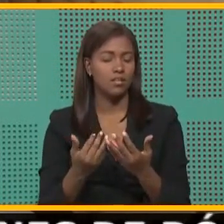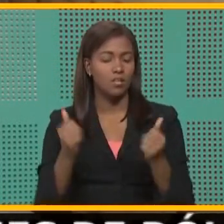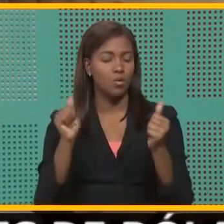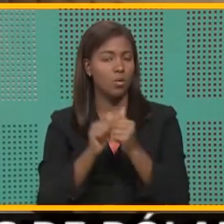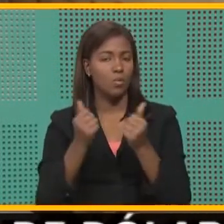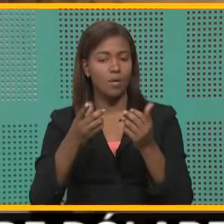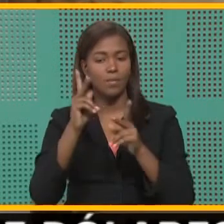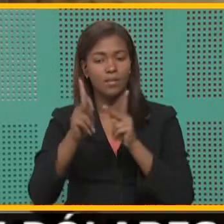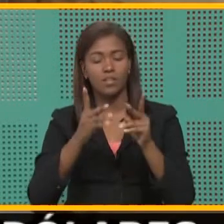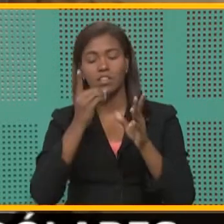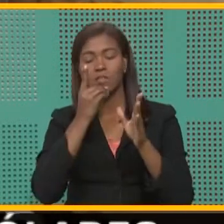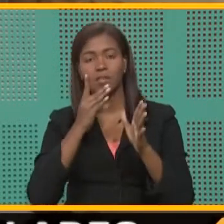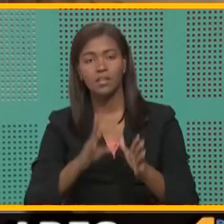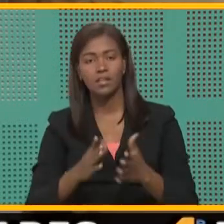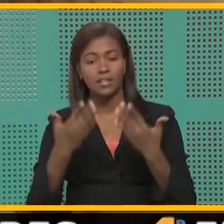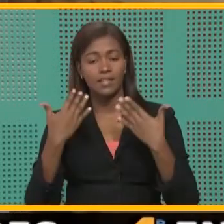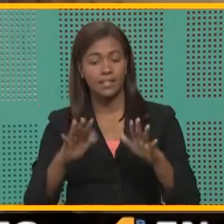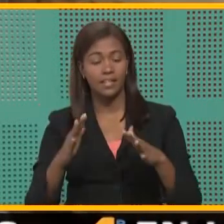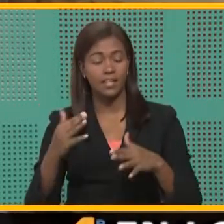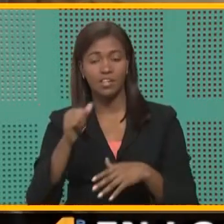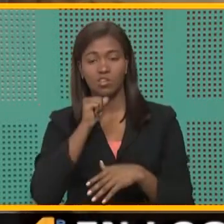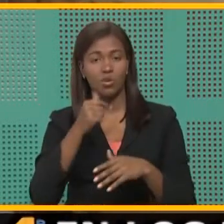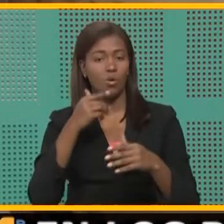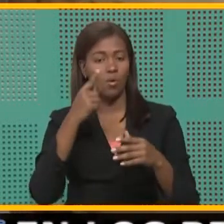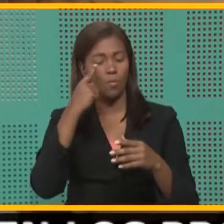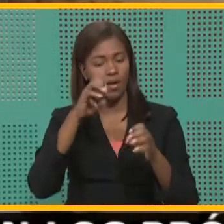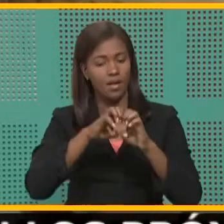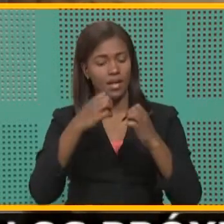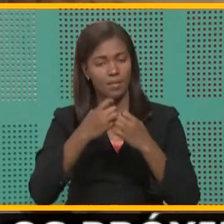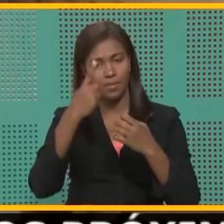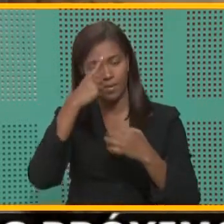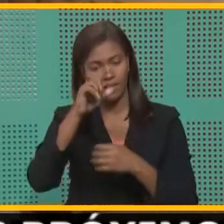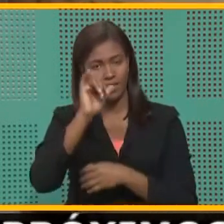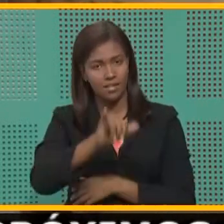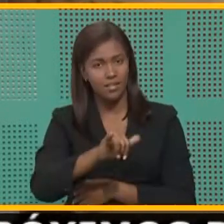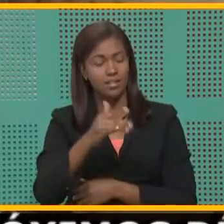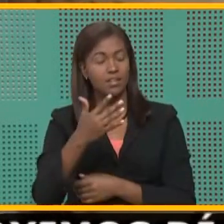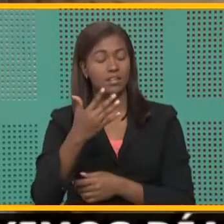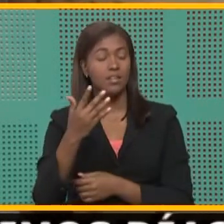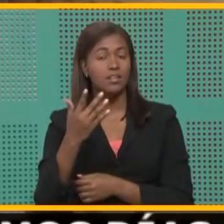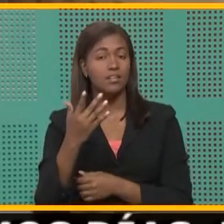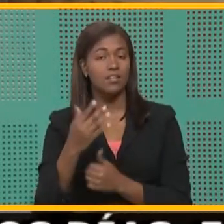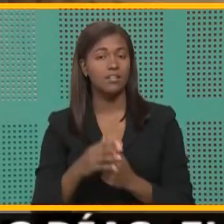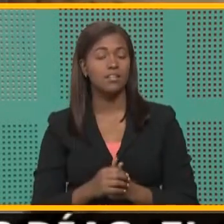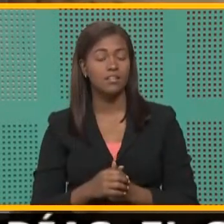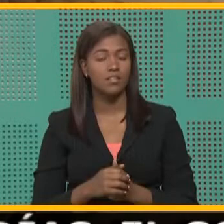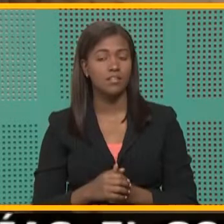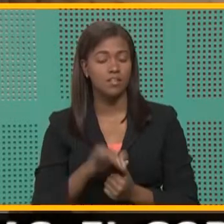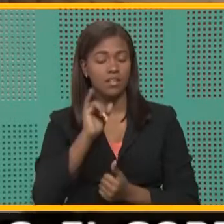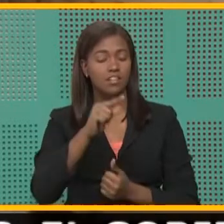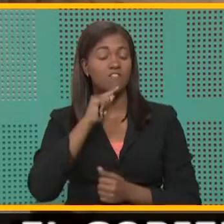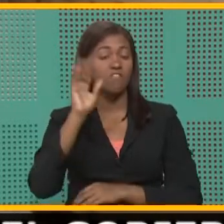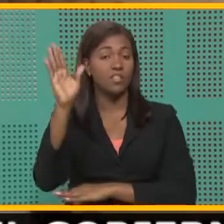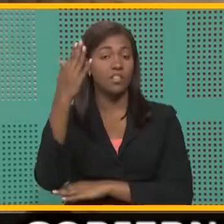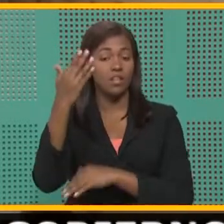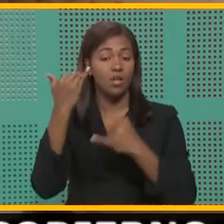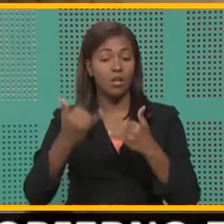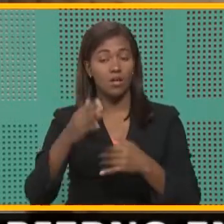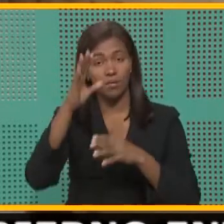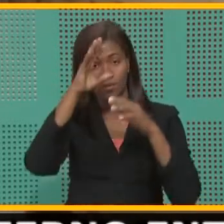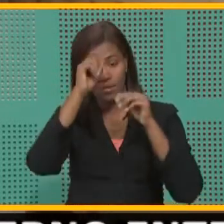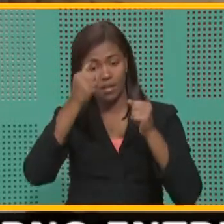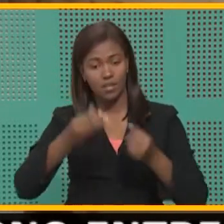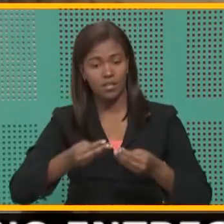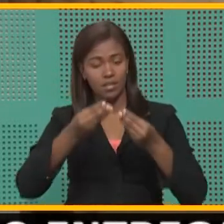como dominicanos, ya no como equipo de los toros, de esa bandera que hoy el presidente le